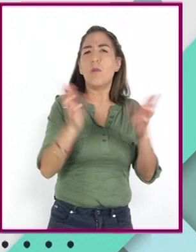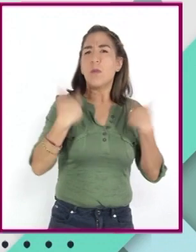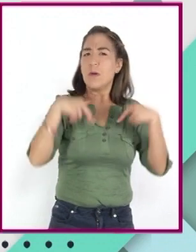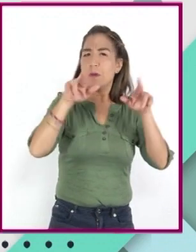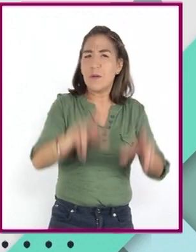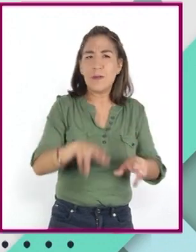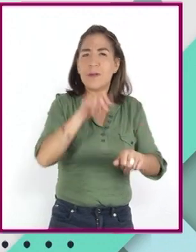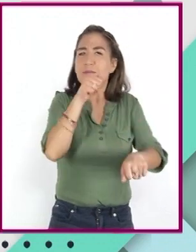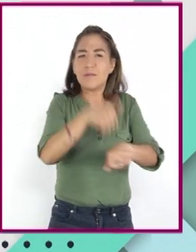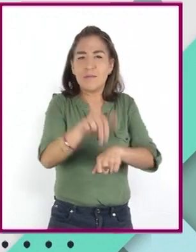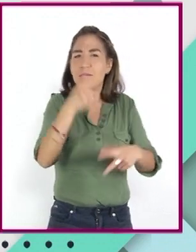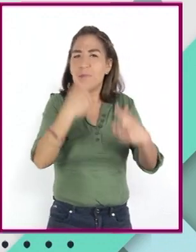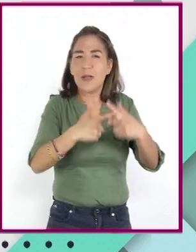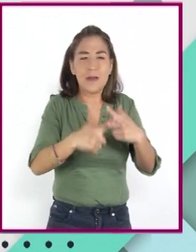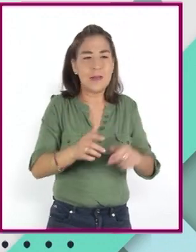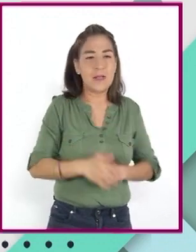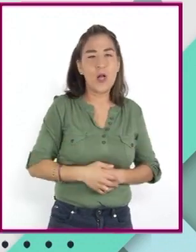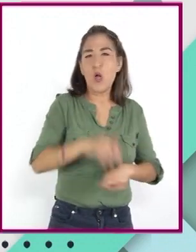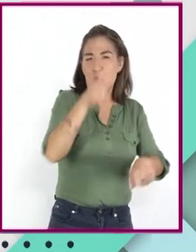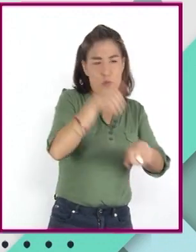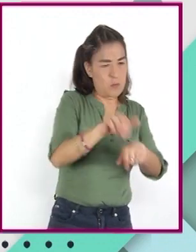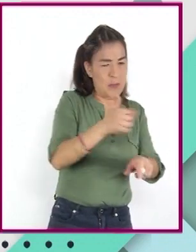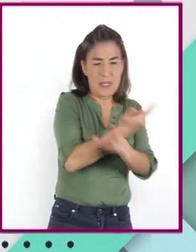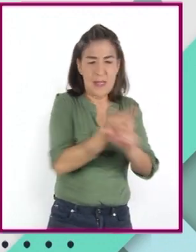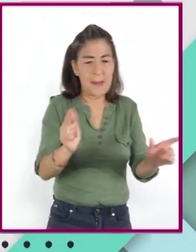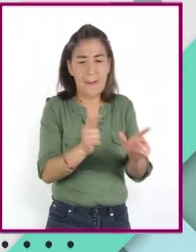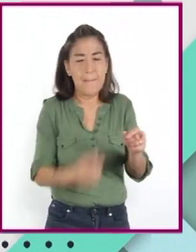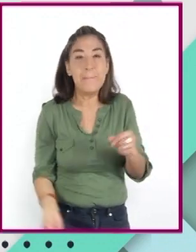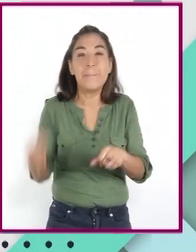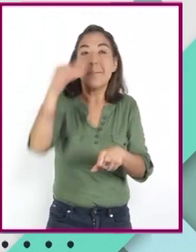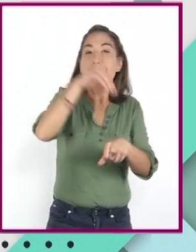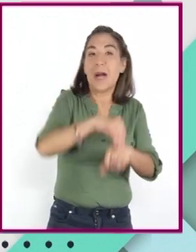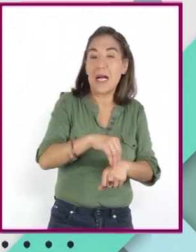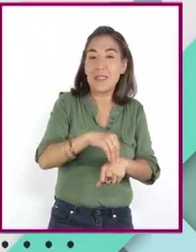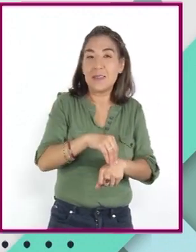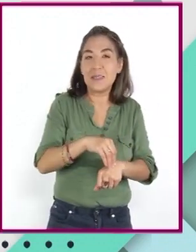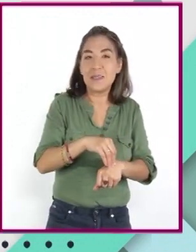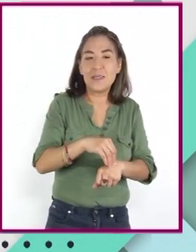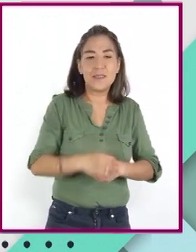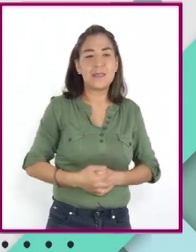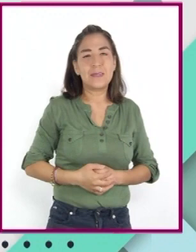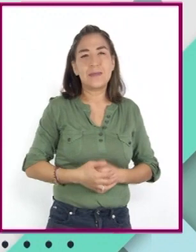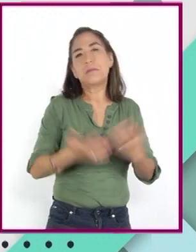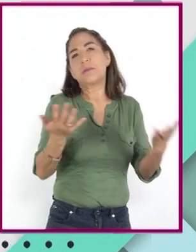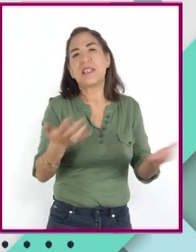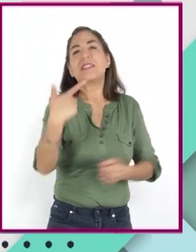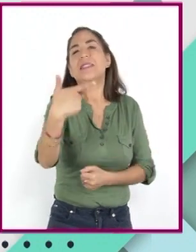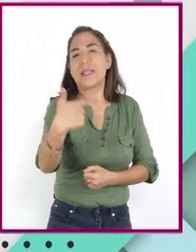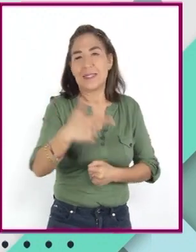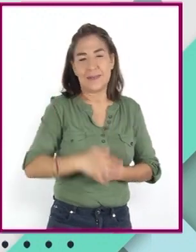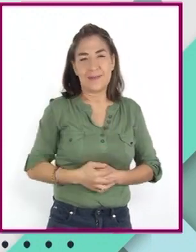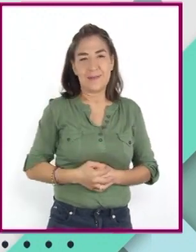algebraicamente un número cualquiera aumentado en, no sé, en 7?